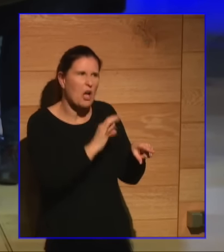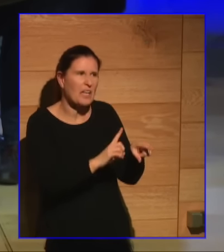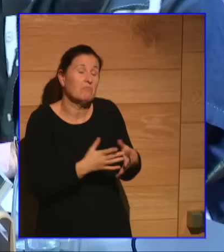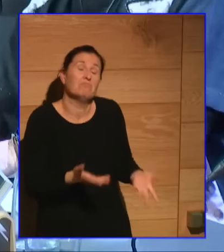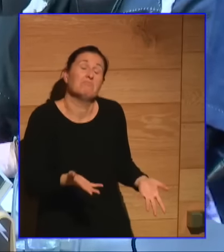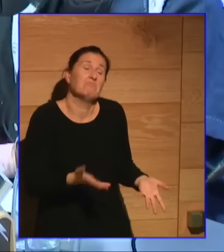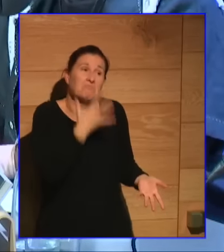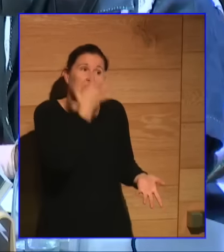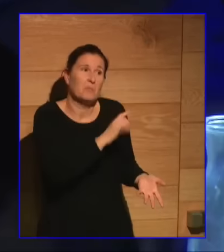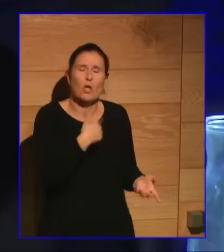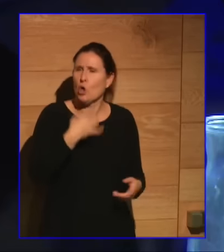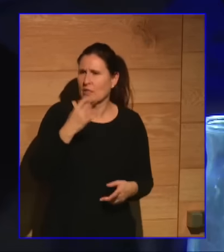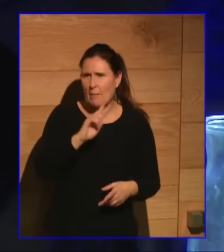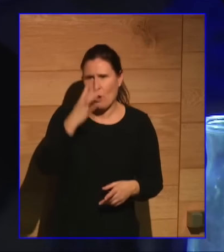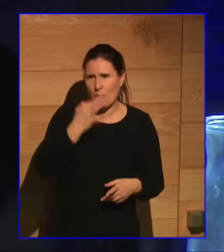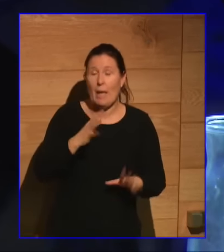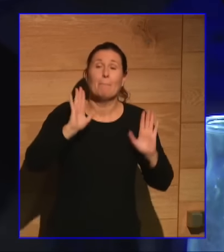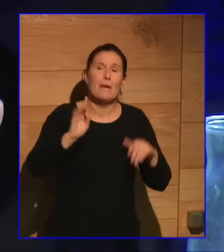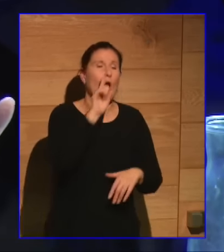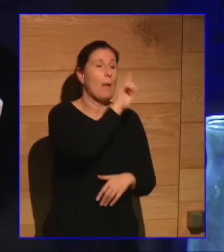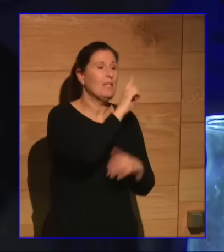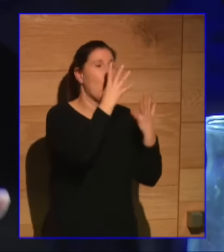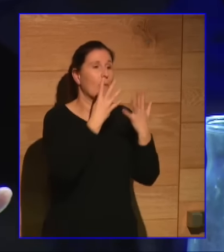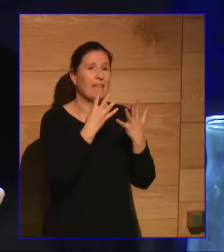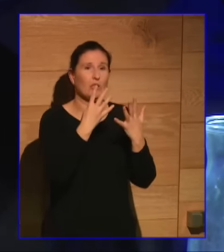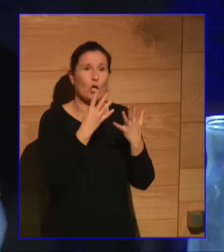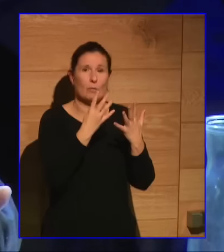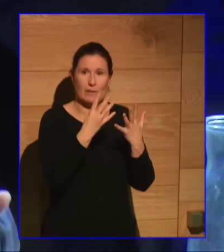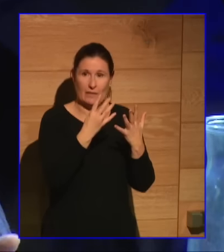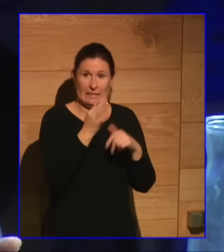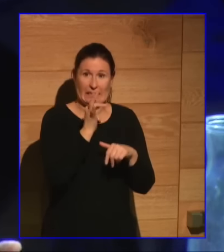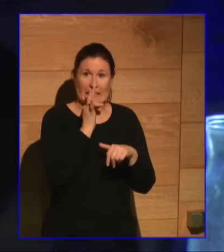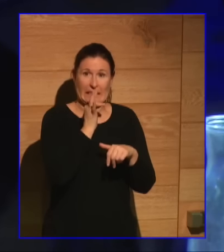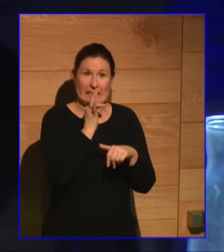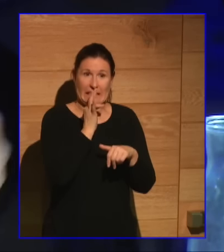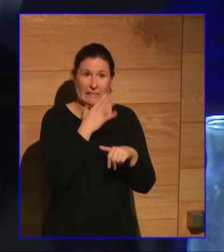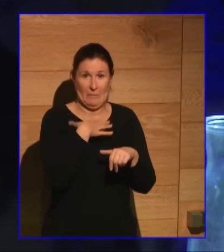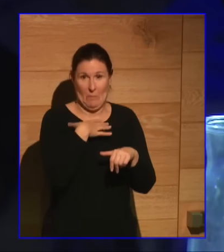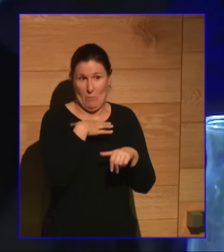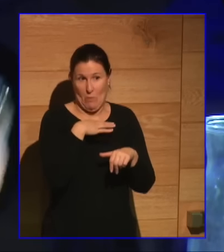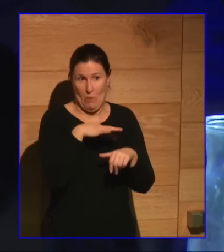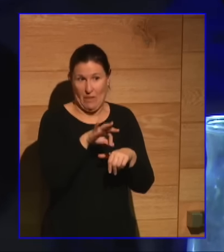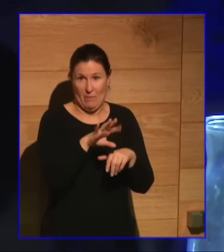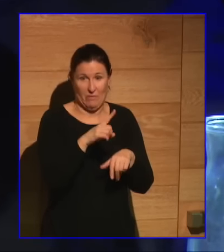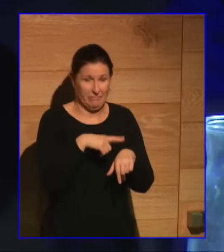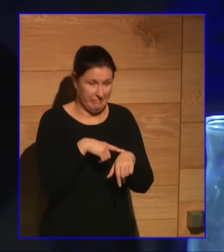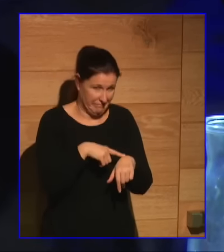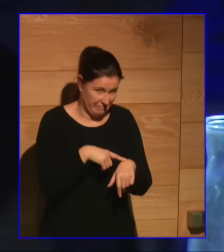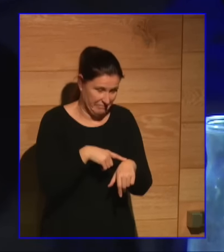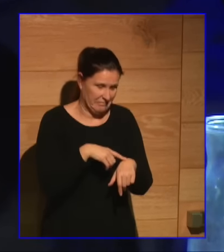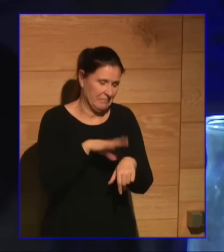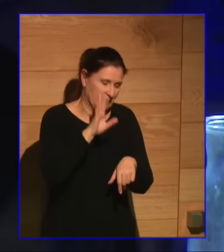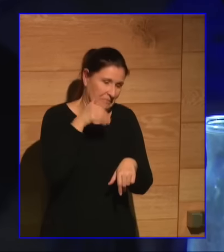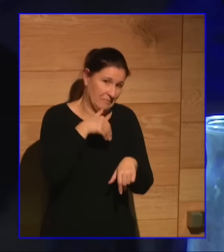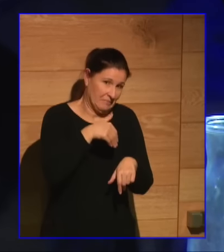Yo ya tampoco. Está, no me la creo. Yo tampoco, pero en 1990, porque yo creo que podemos todavía apretar una... Íbamos a llegar donde íbamos a